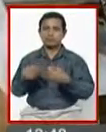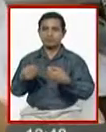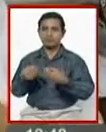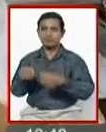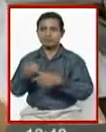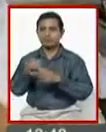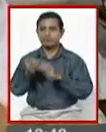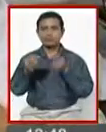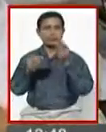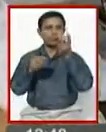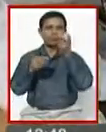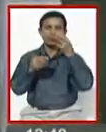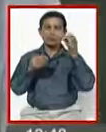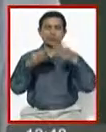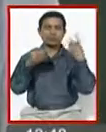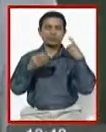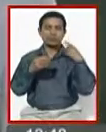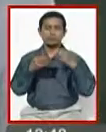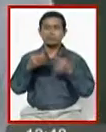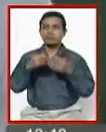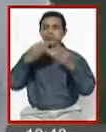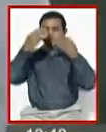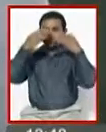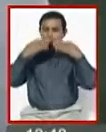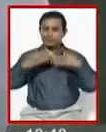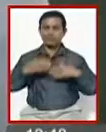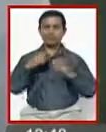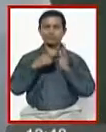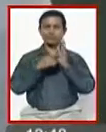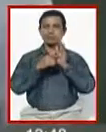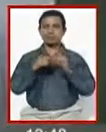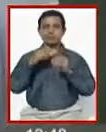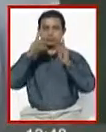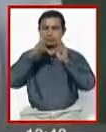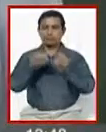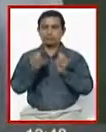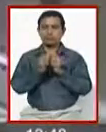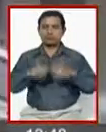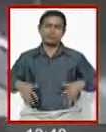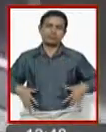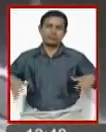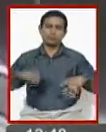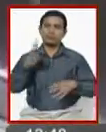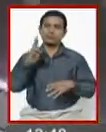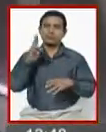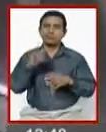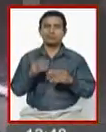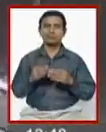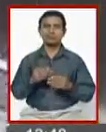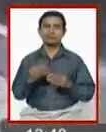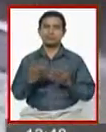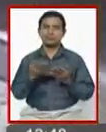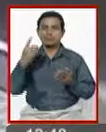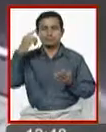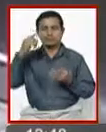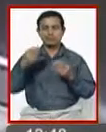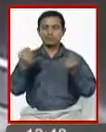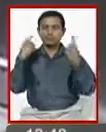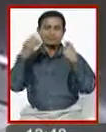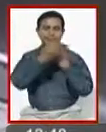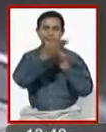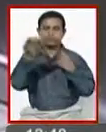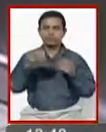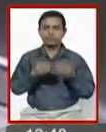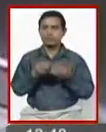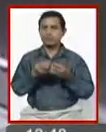alcance o que no lo note la vendedora. La apariencia que mostraba era el de una persona con dinero. Utilizaba artimañas para despistar a los trabajadores.